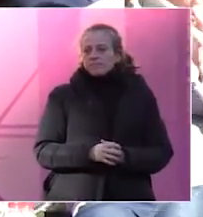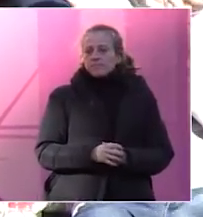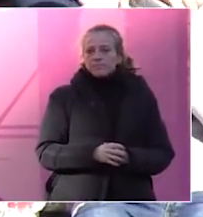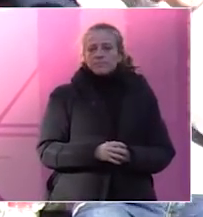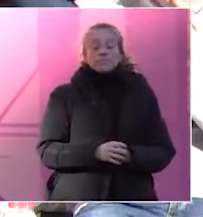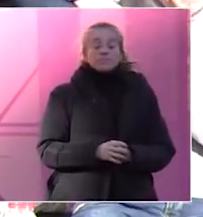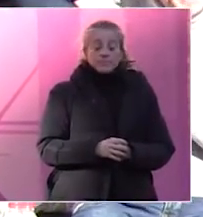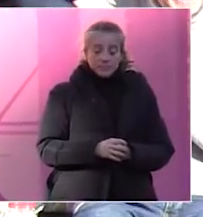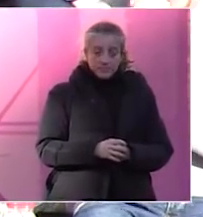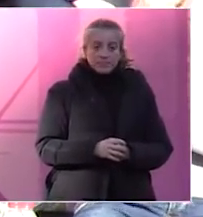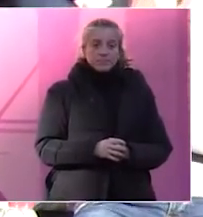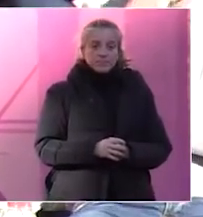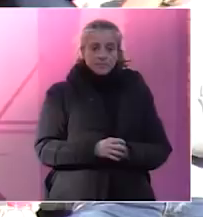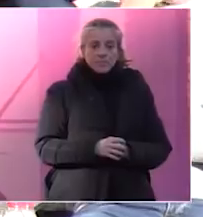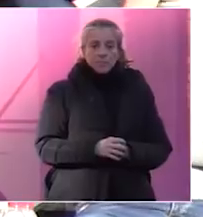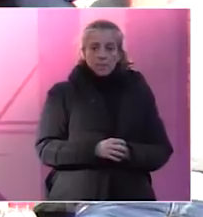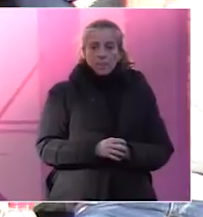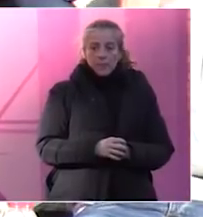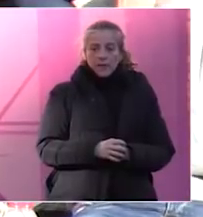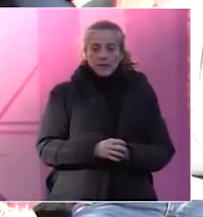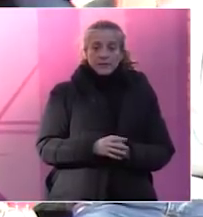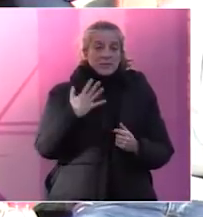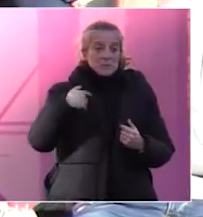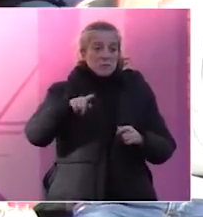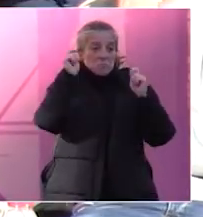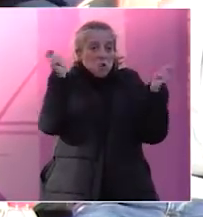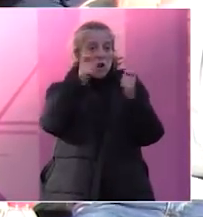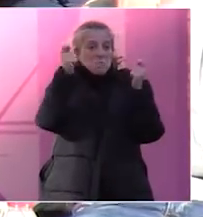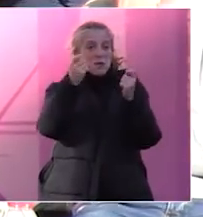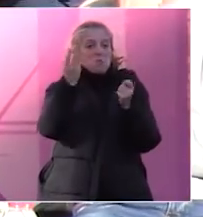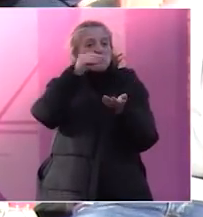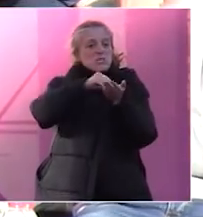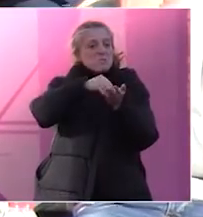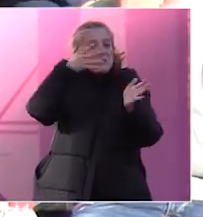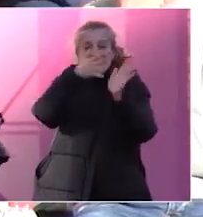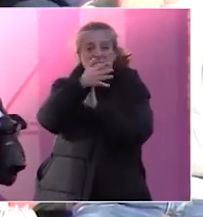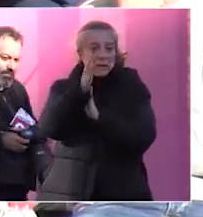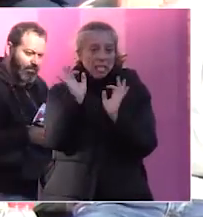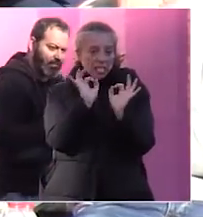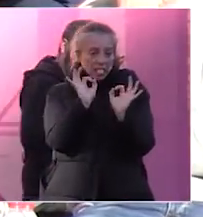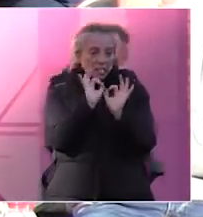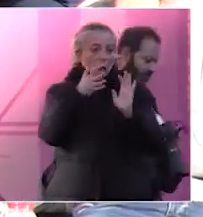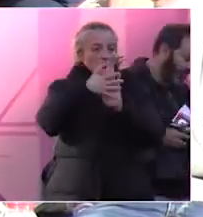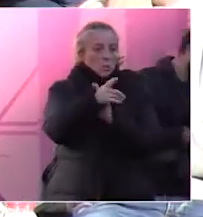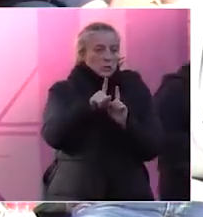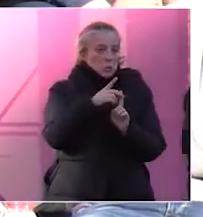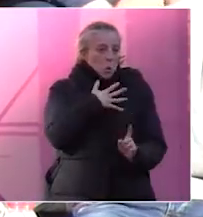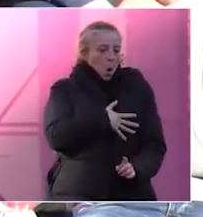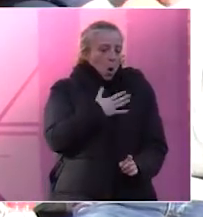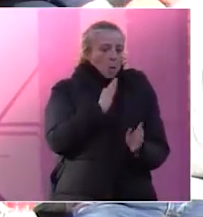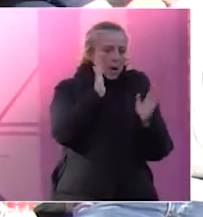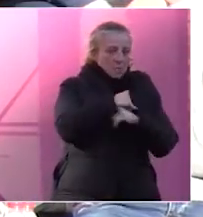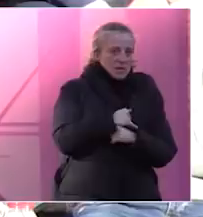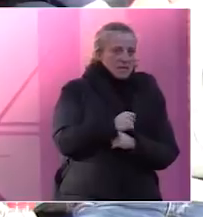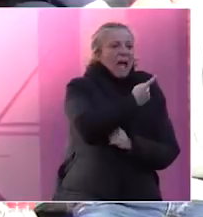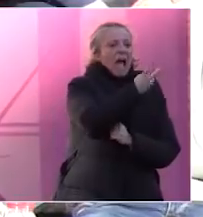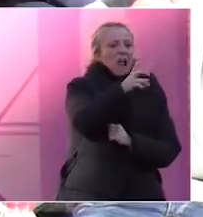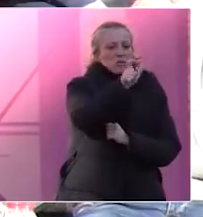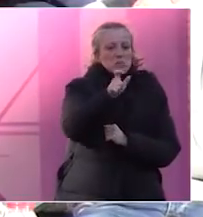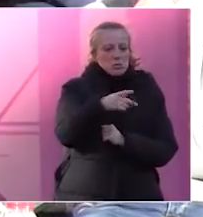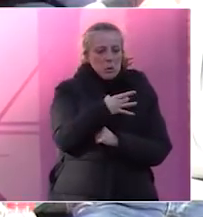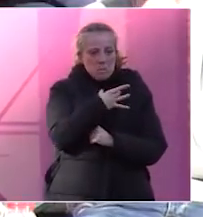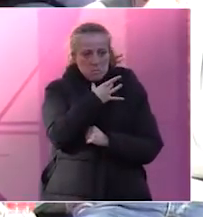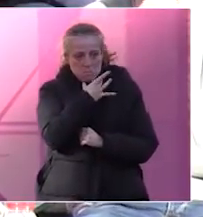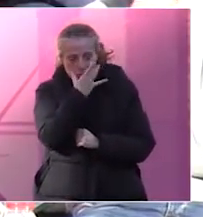Y de esto, de lo que no se habla en campaña porque algunos se sienten incómodos, porque algunos se avergüenzan de tener